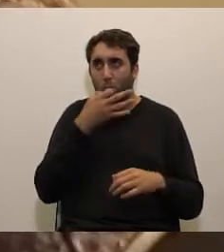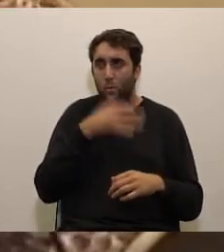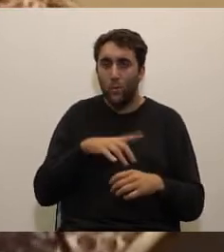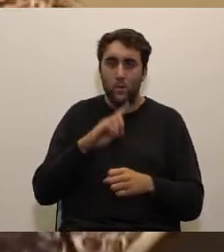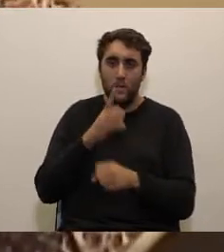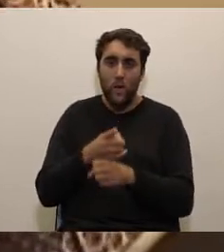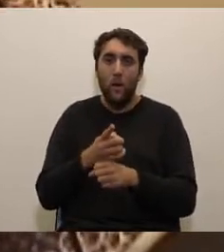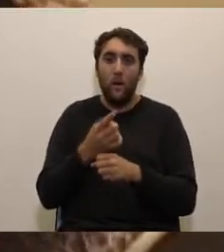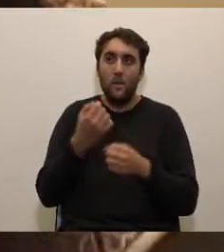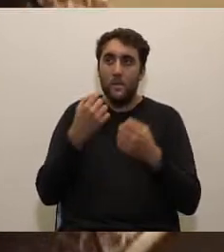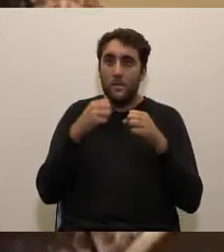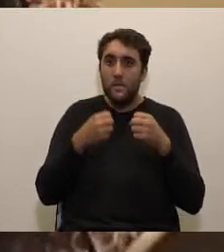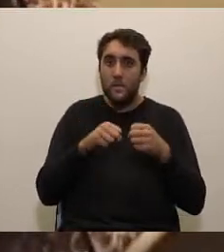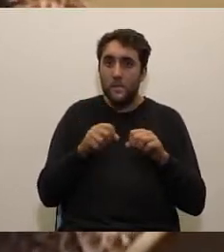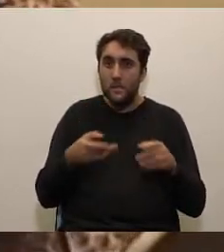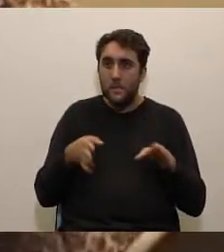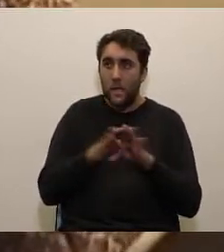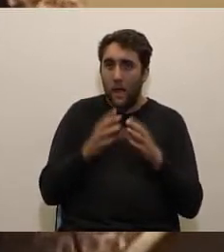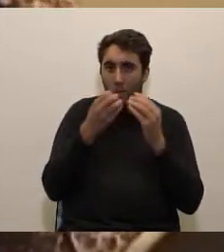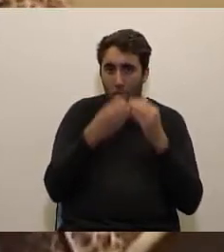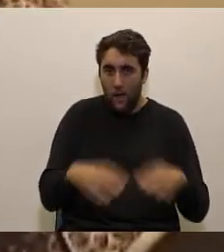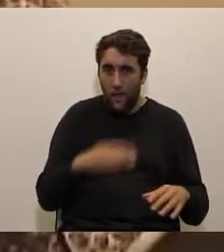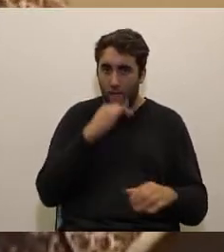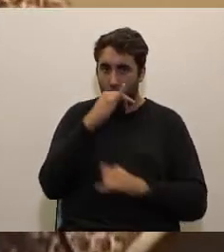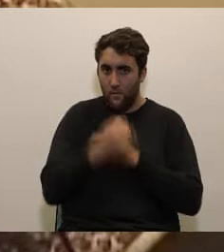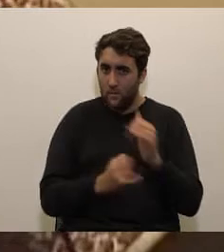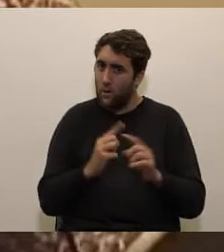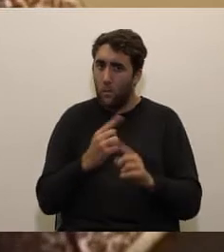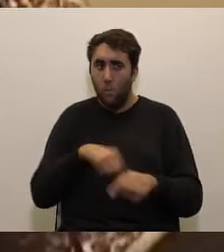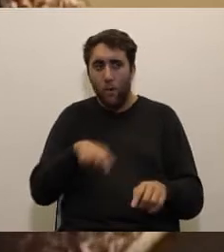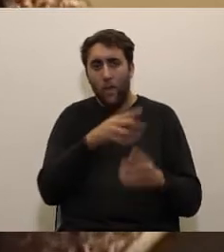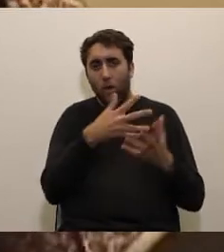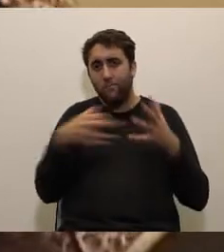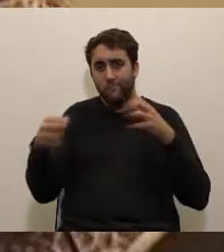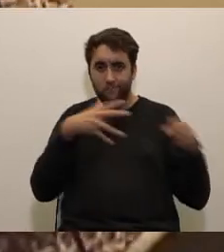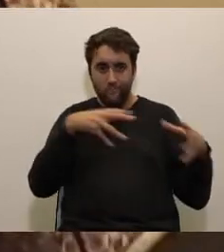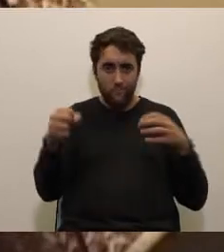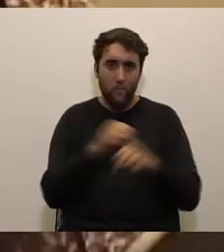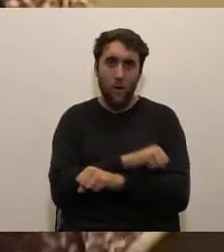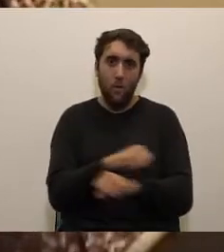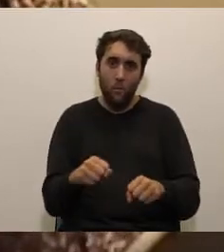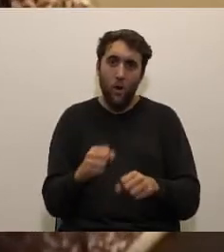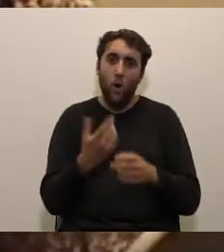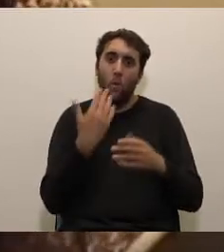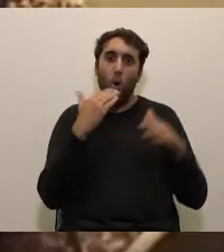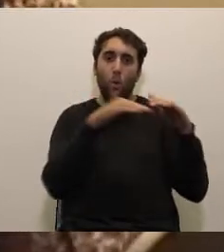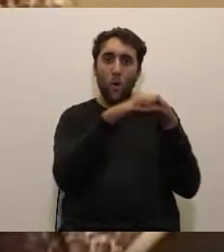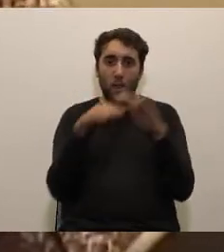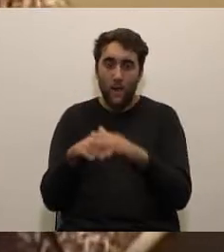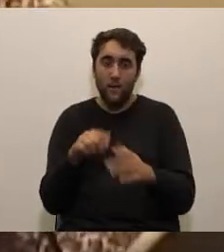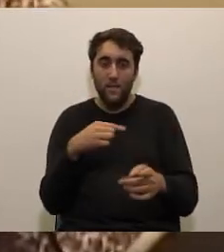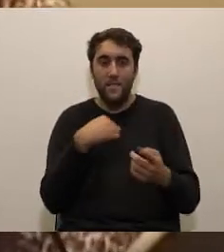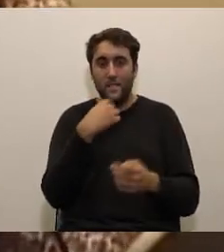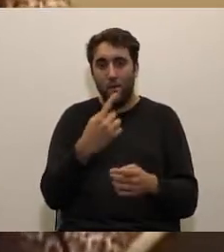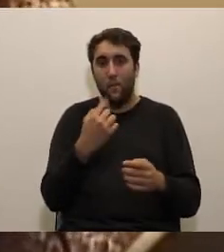se pierda el acceso al conocimiento, a la información que se ha producido, ¿no? Te genera como una resiliencia, y